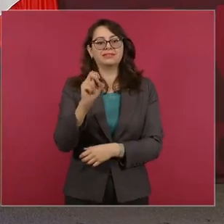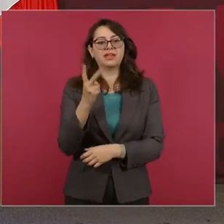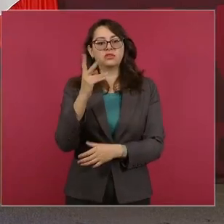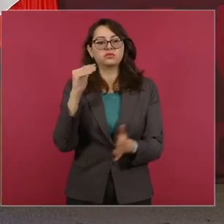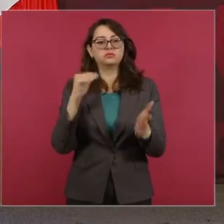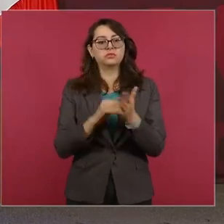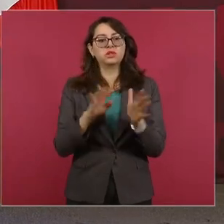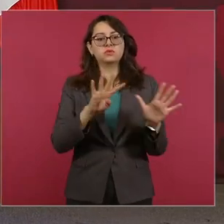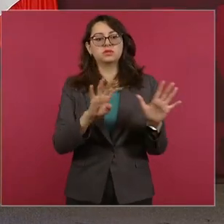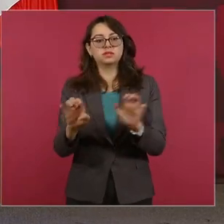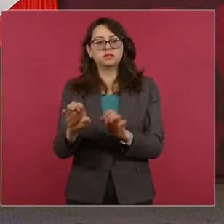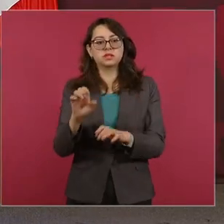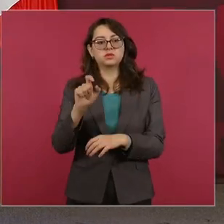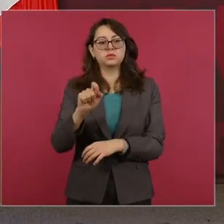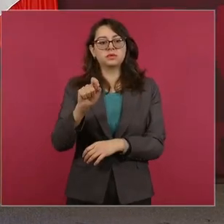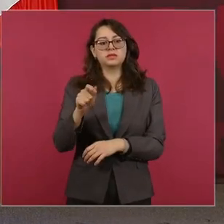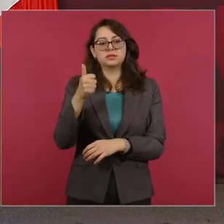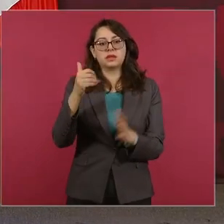Récord.